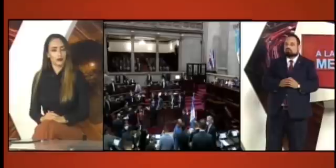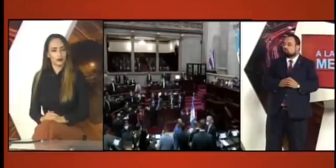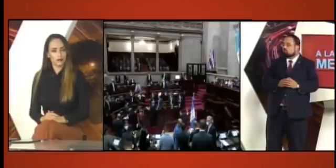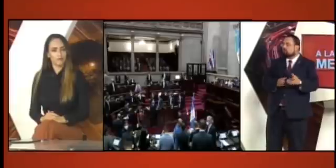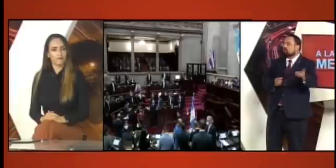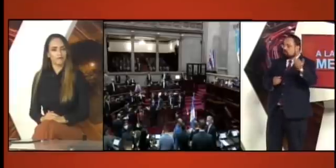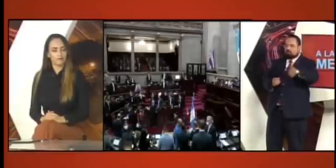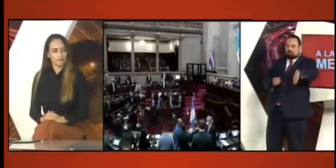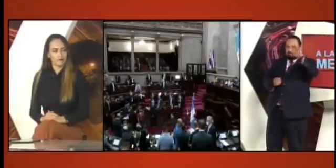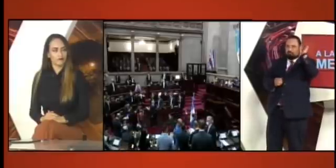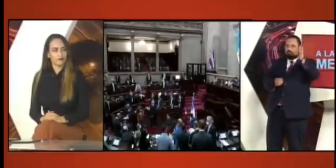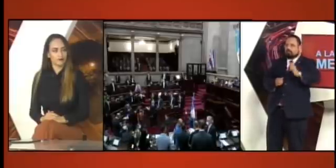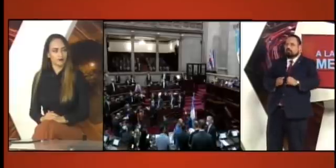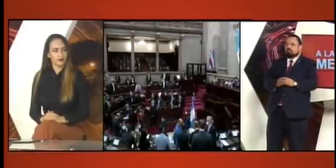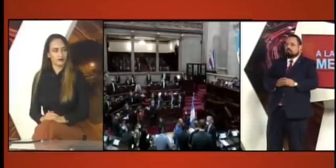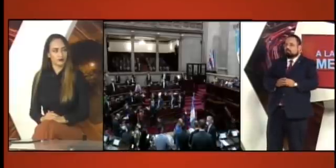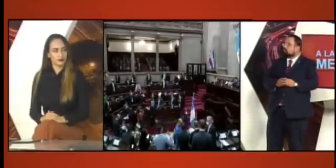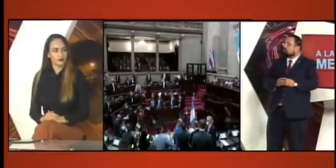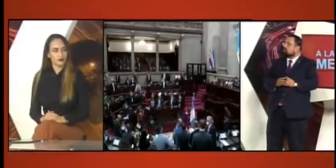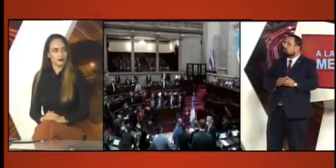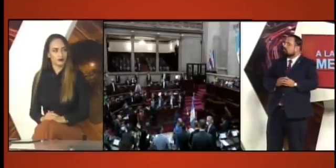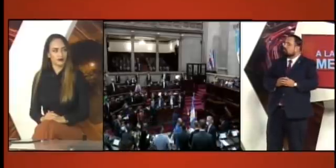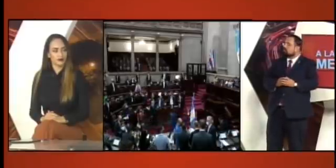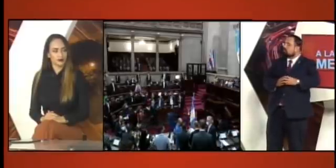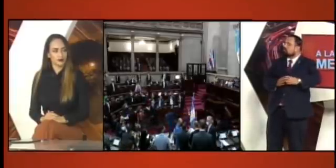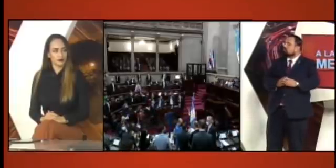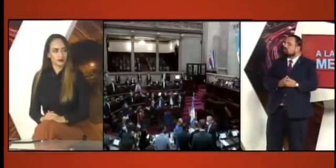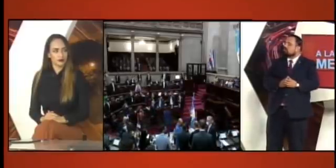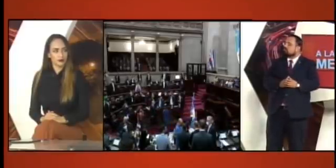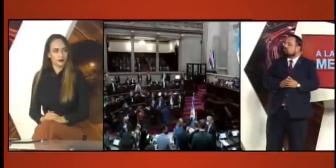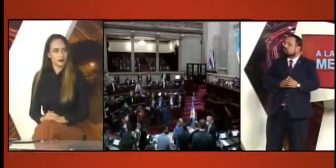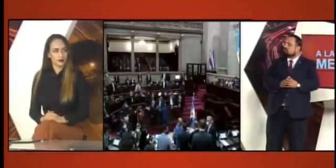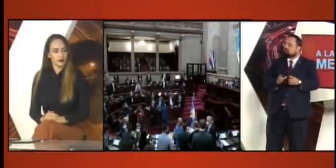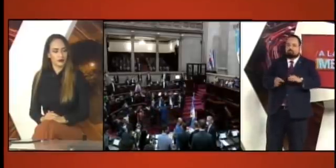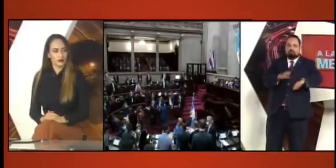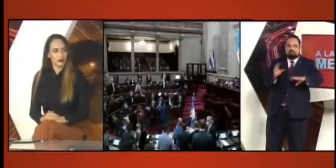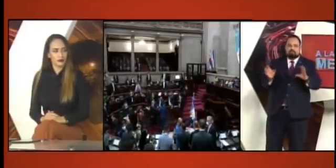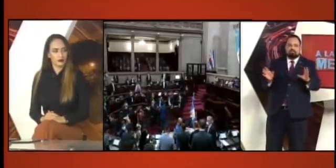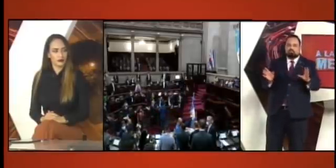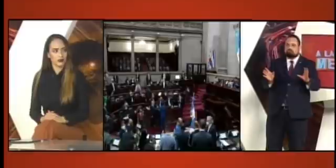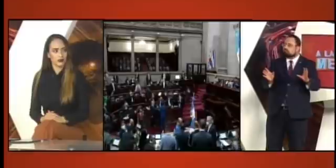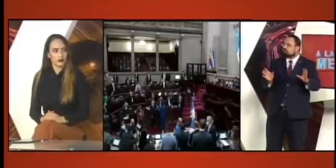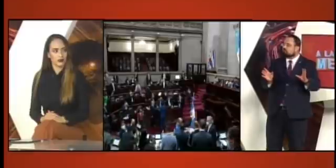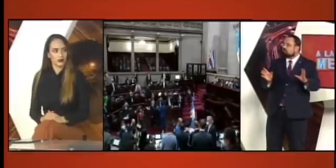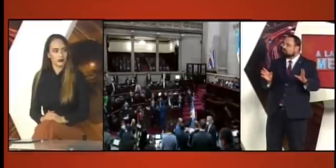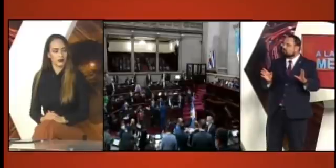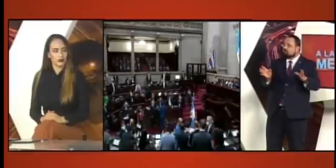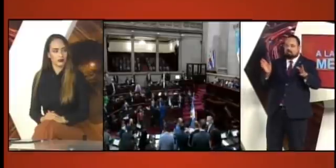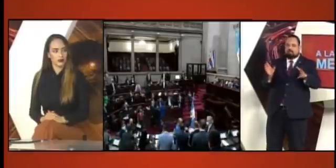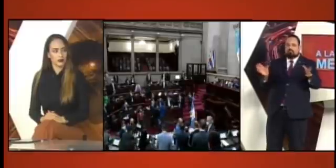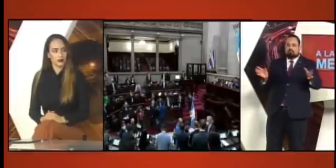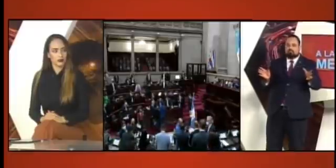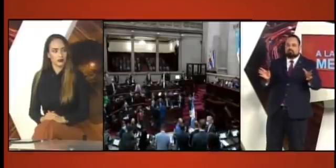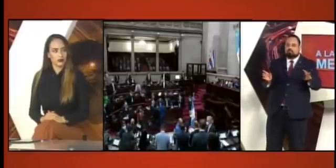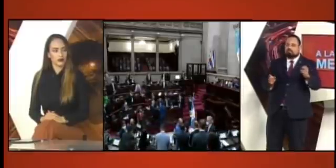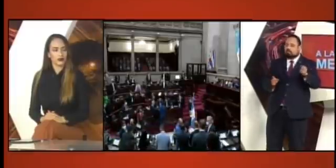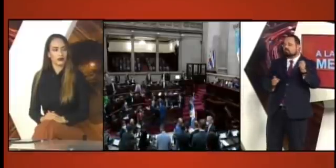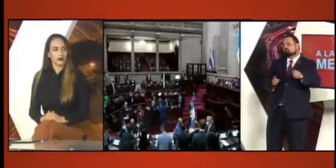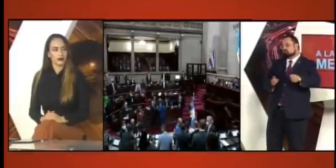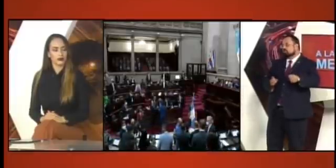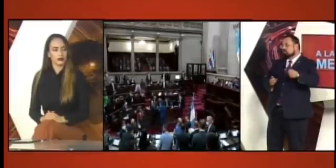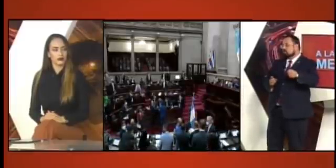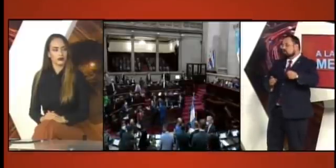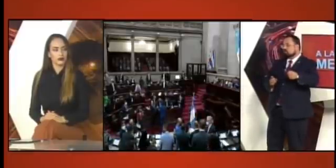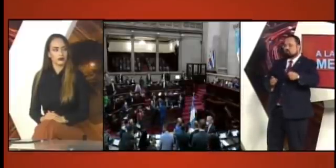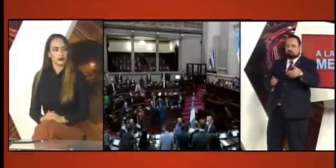sitio y otro lugar y dejemos que los políticos en este caso ahí en el congreso de la república sigan con sus discusiones y que podamos tener ya